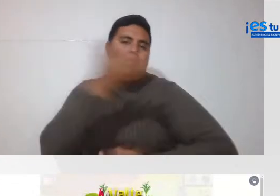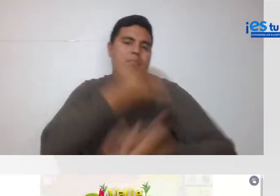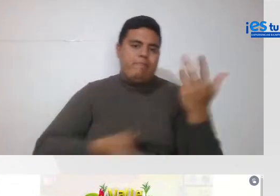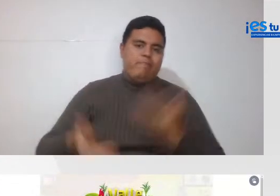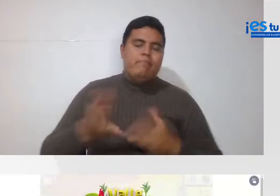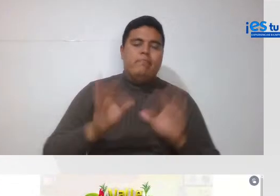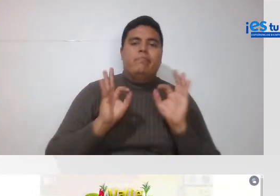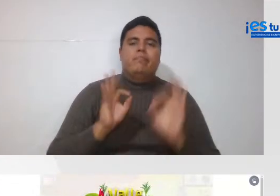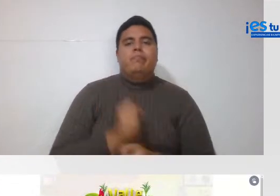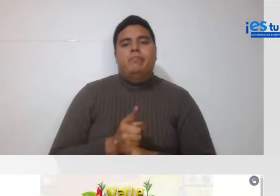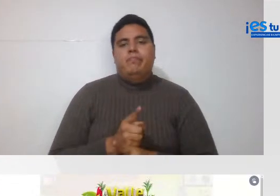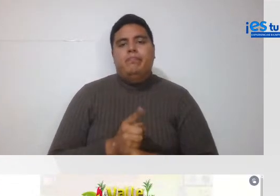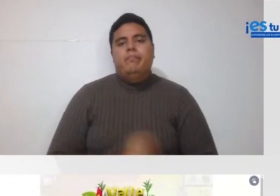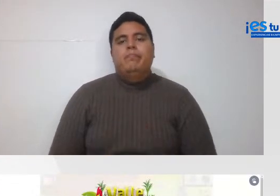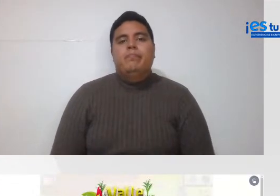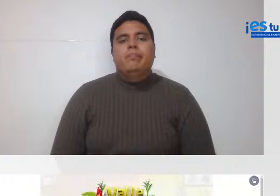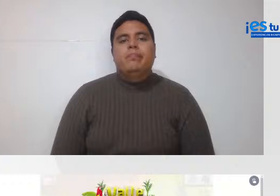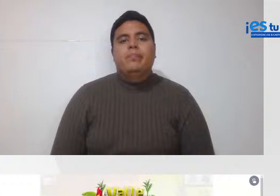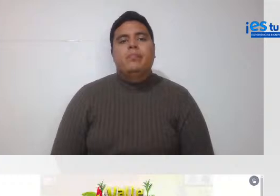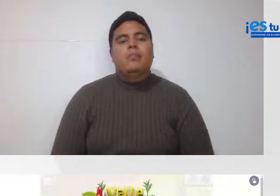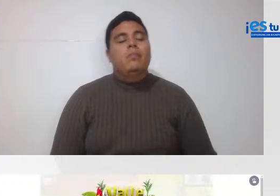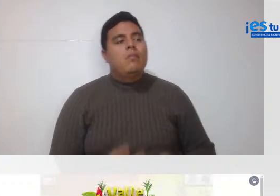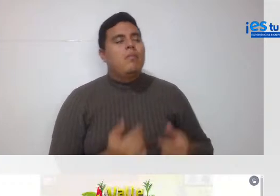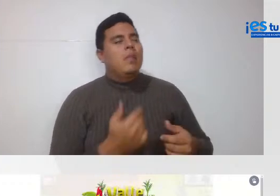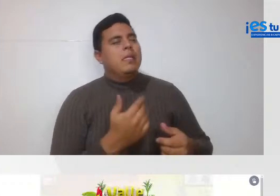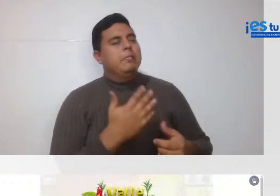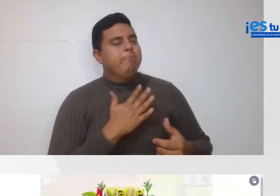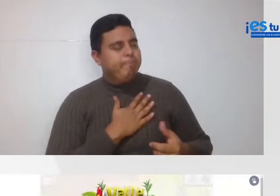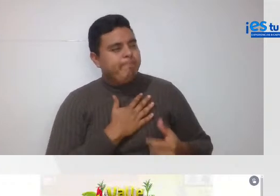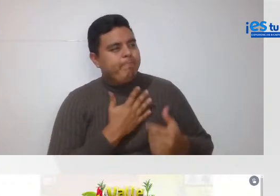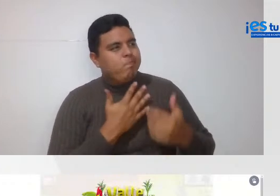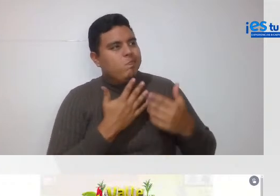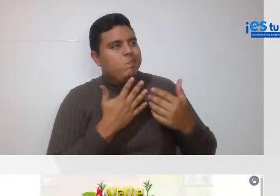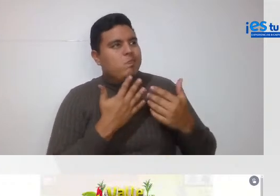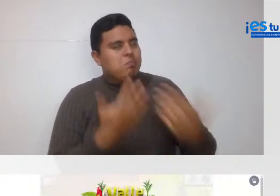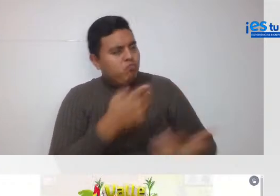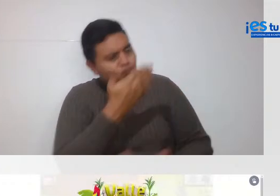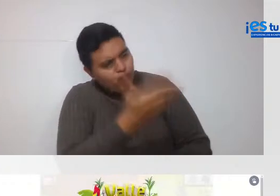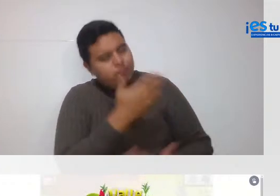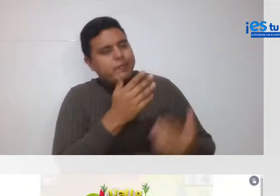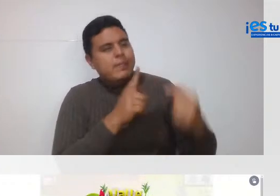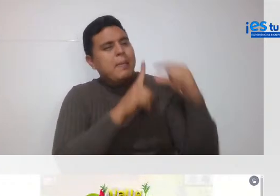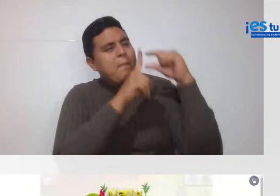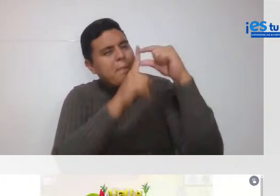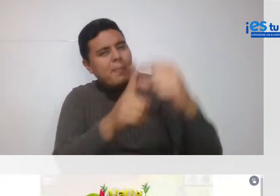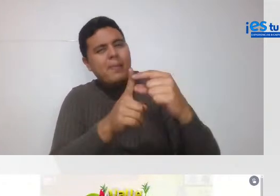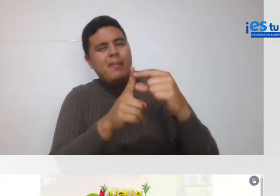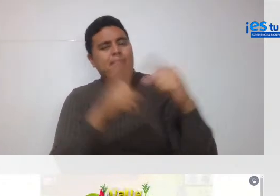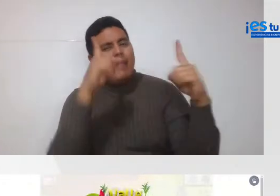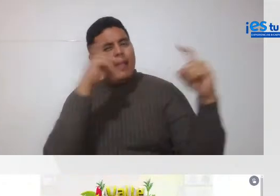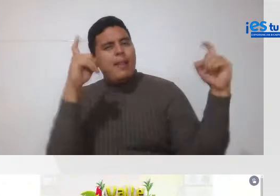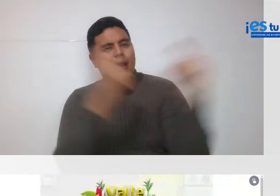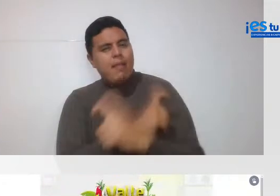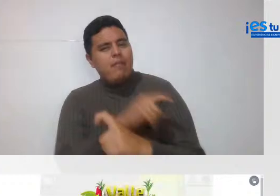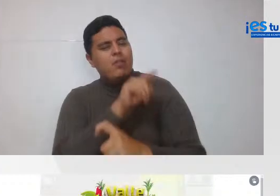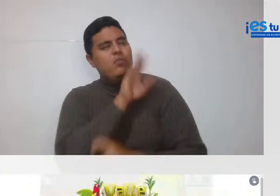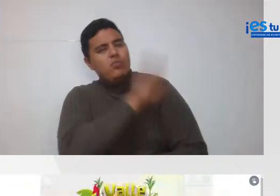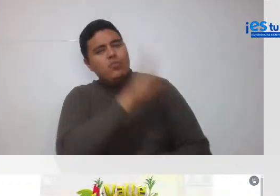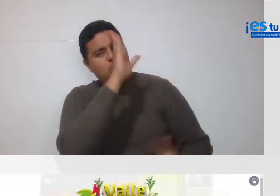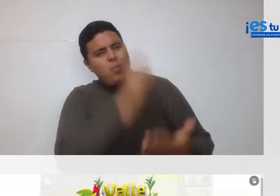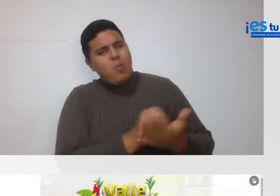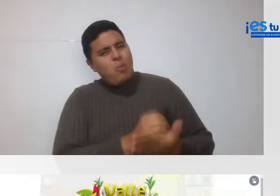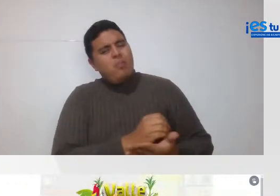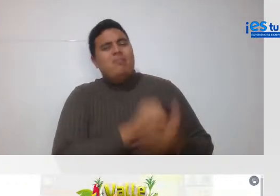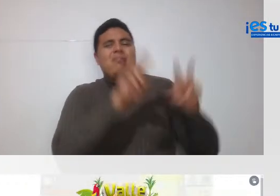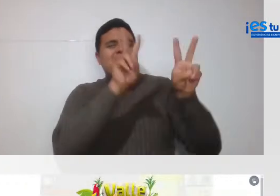Yo quiero que usted nos brinde en ese momento como un mensaje, una reflexión referente a lo que ha sido para usted